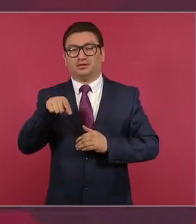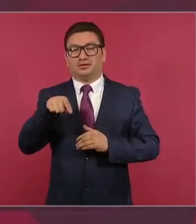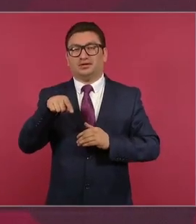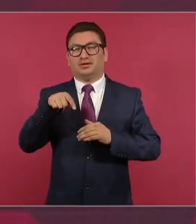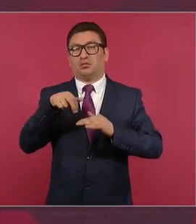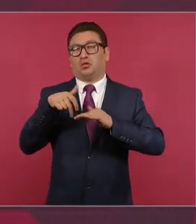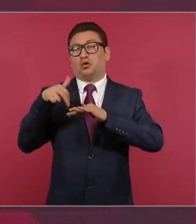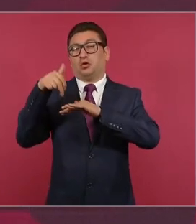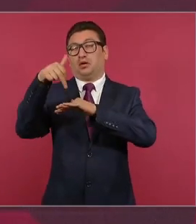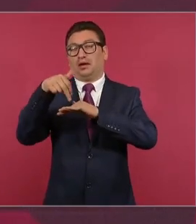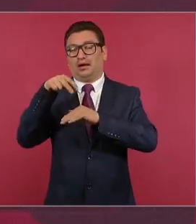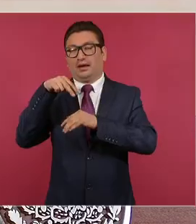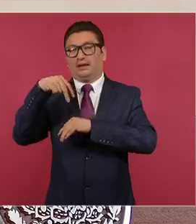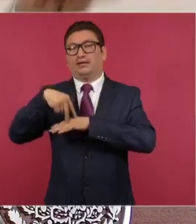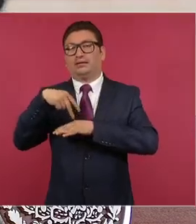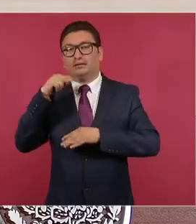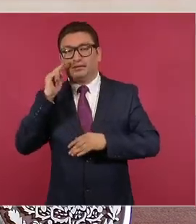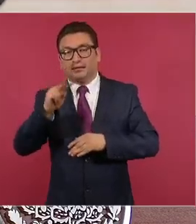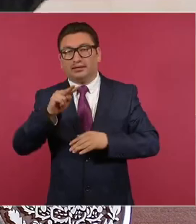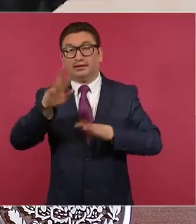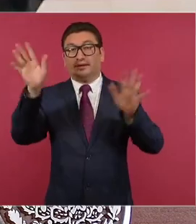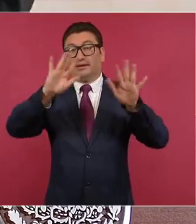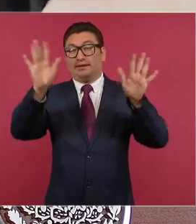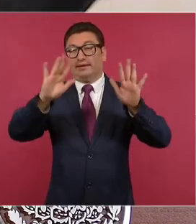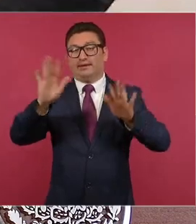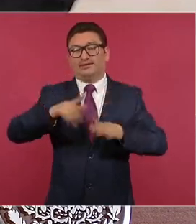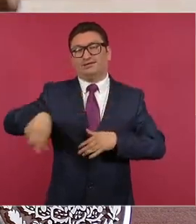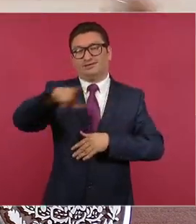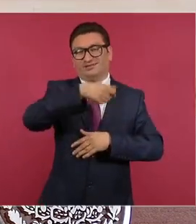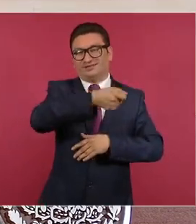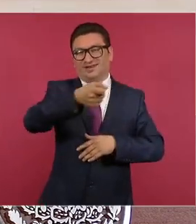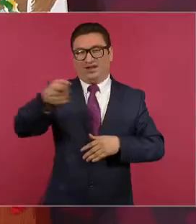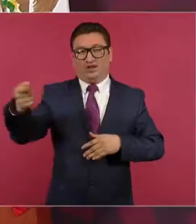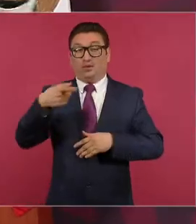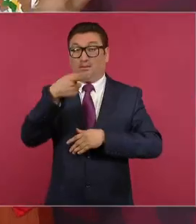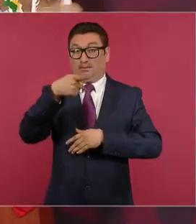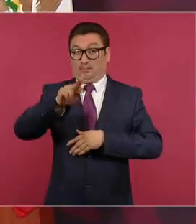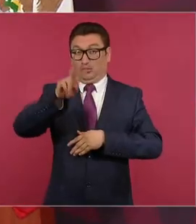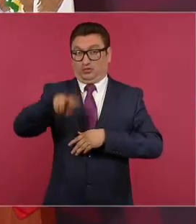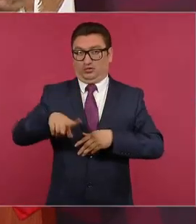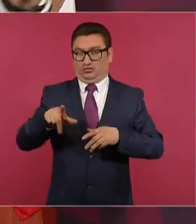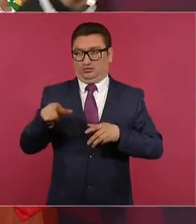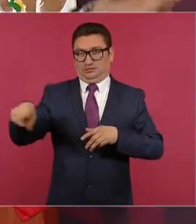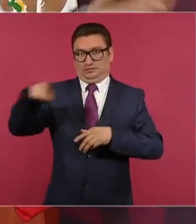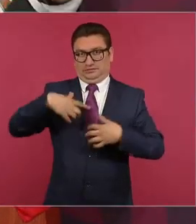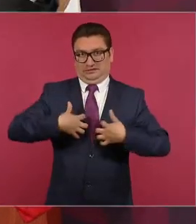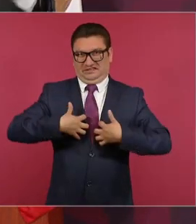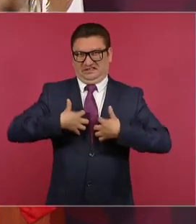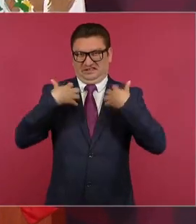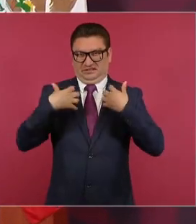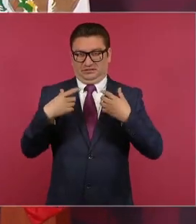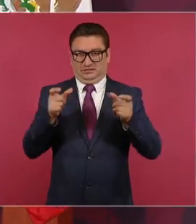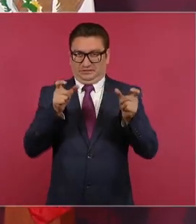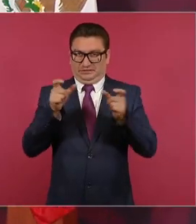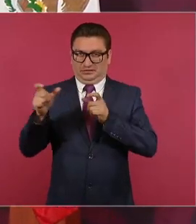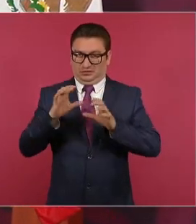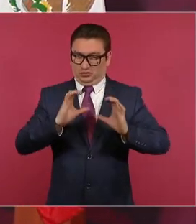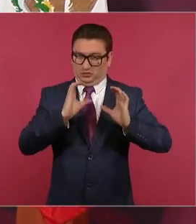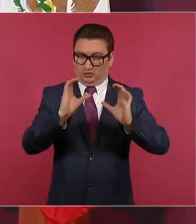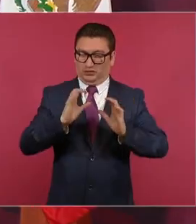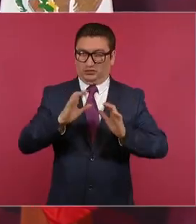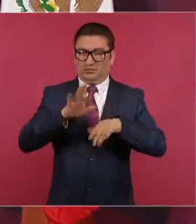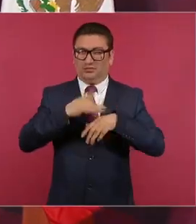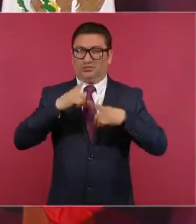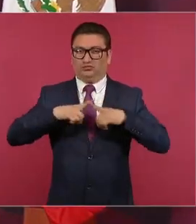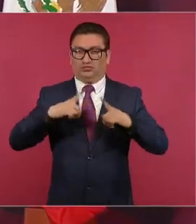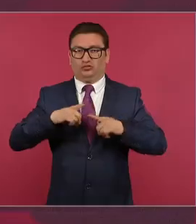una escalera, sí, y ahí los saludé. Pero estaban enojadísimos los del servicio. Está como